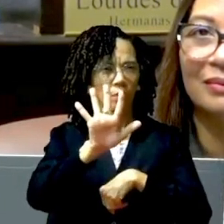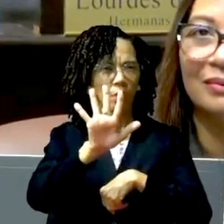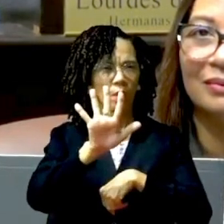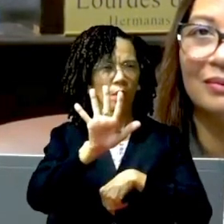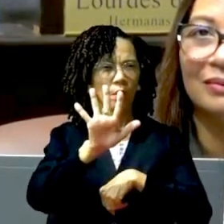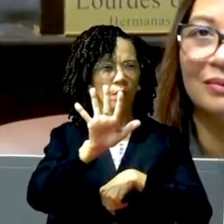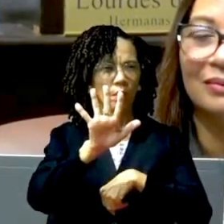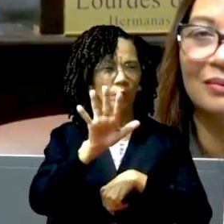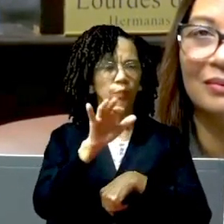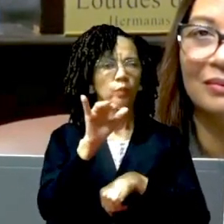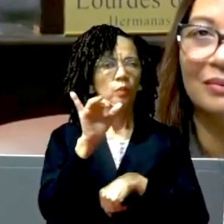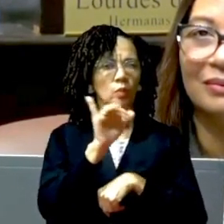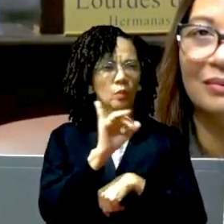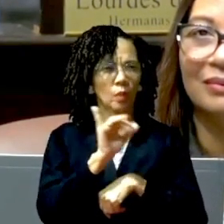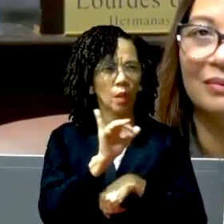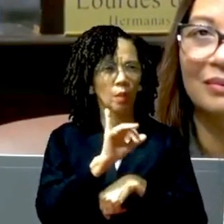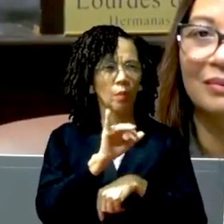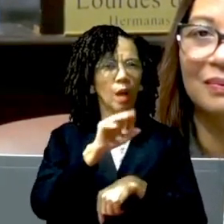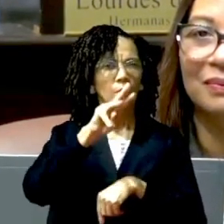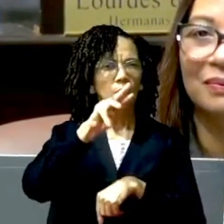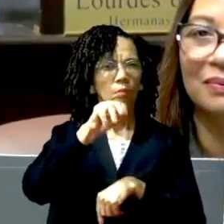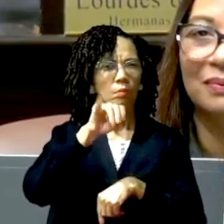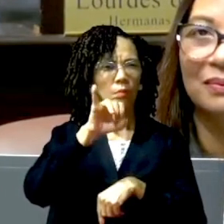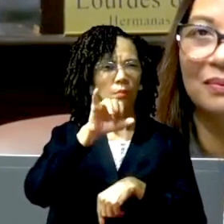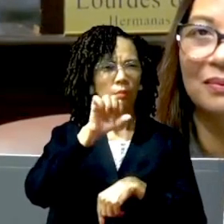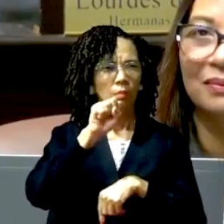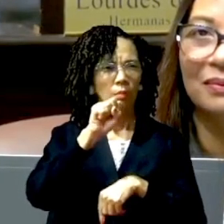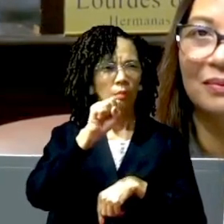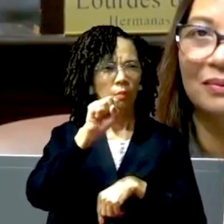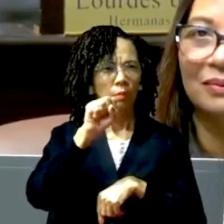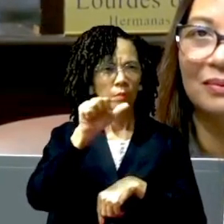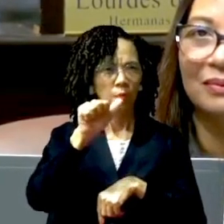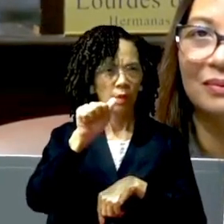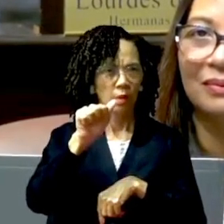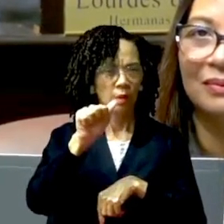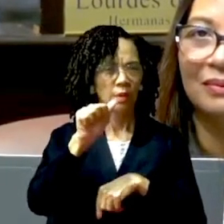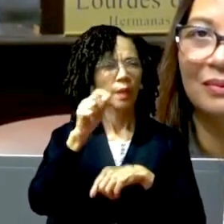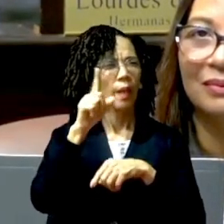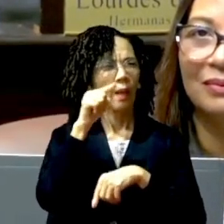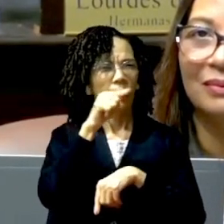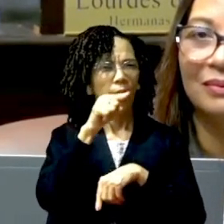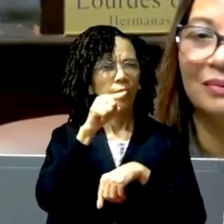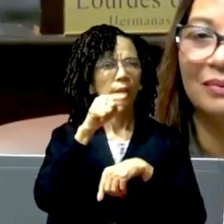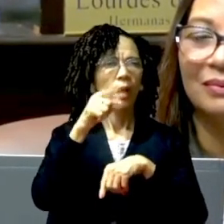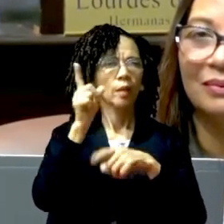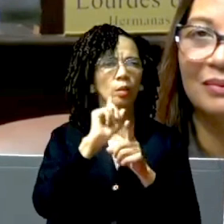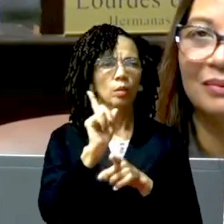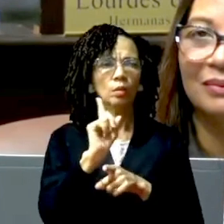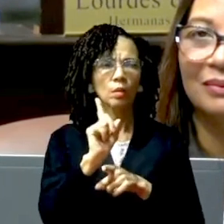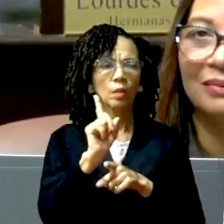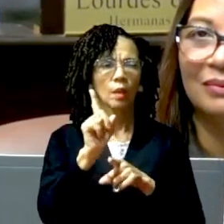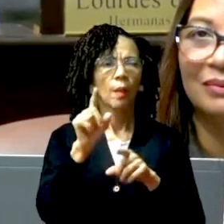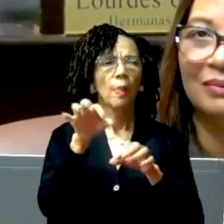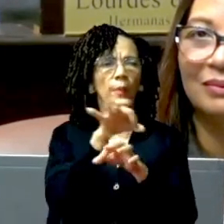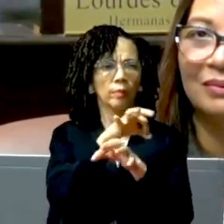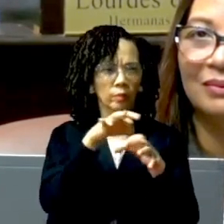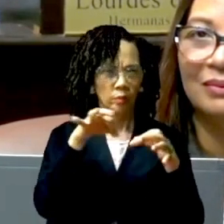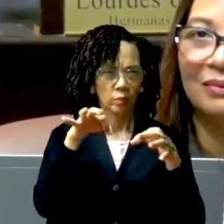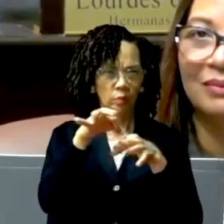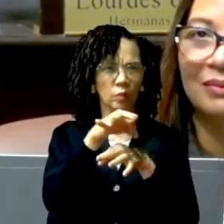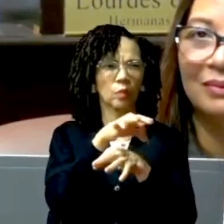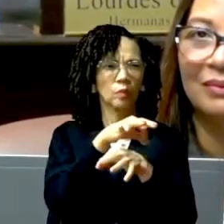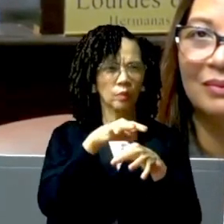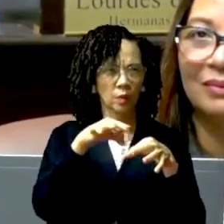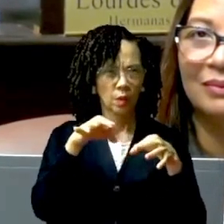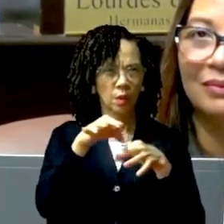cuerpo presente en nuestra Catedral Santa Ana, en San Francisco de Macorís, el viernes a las 3 de la tarde, y a